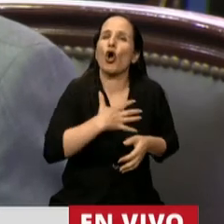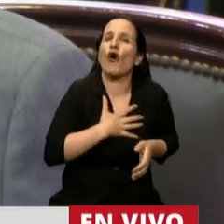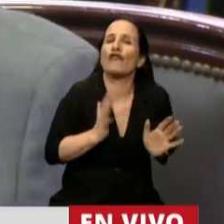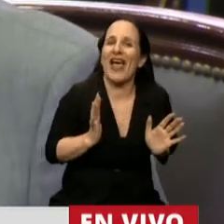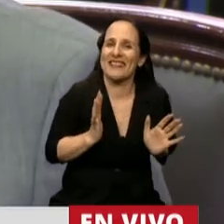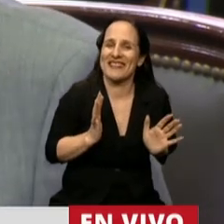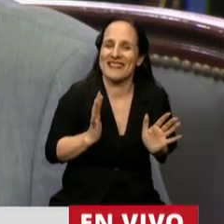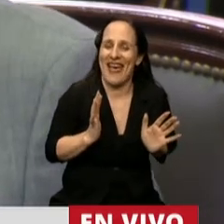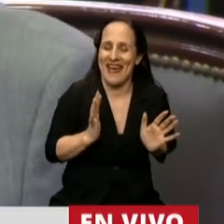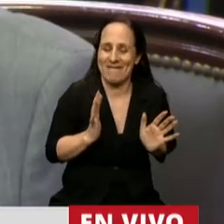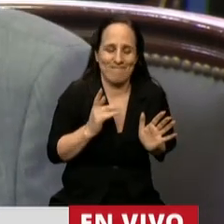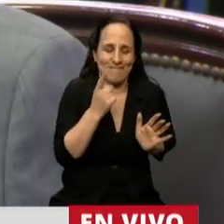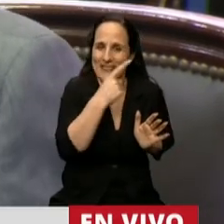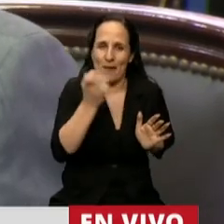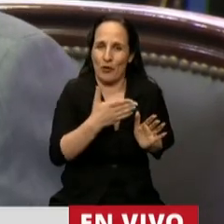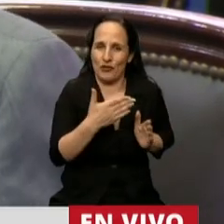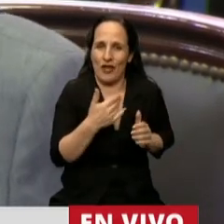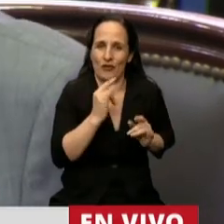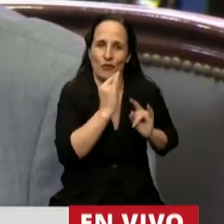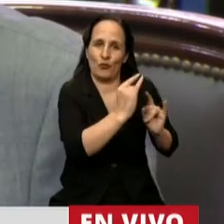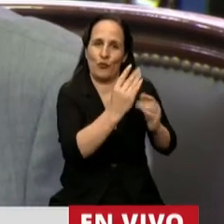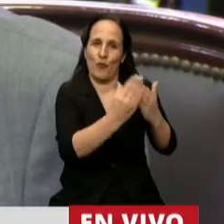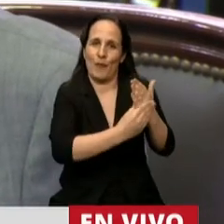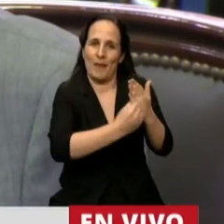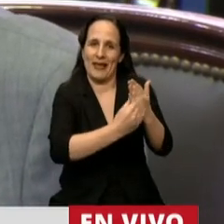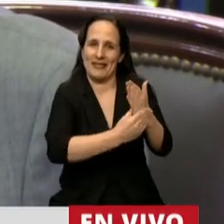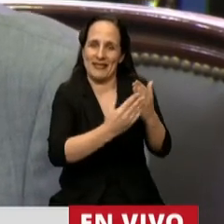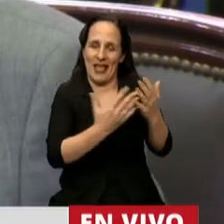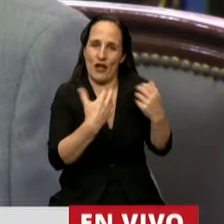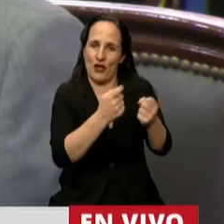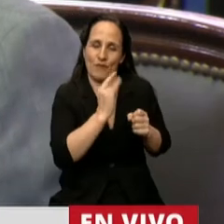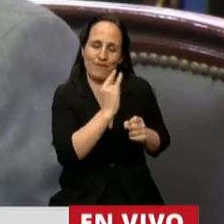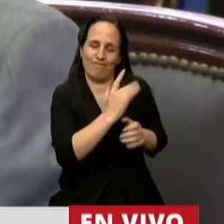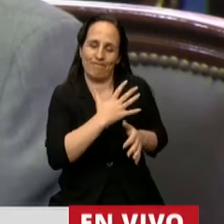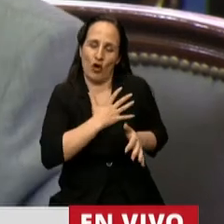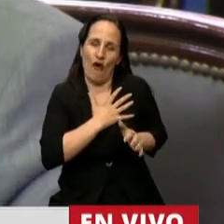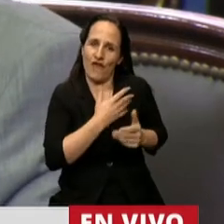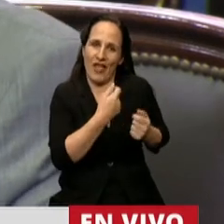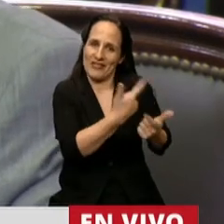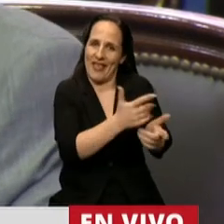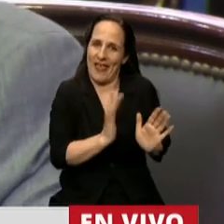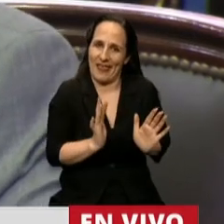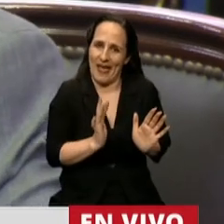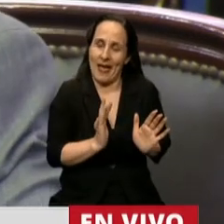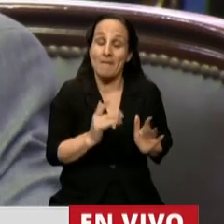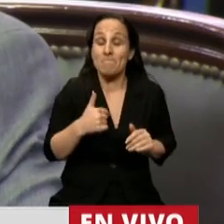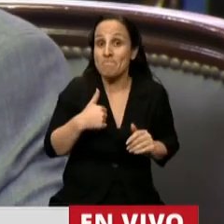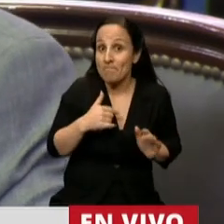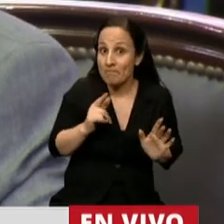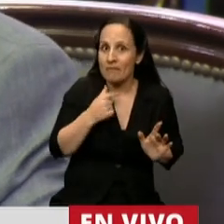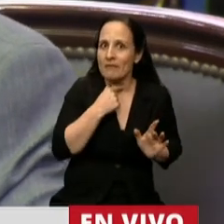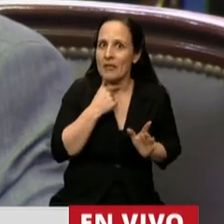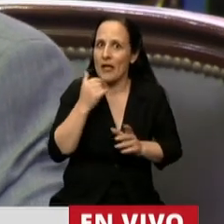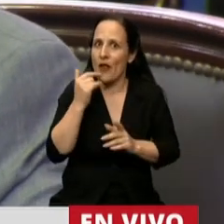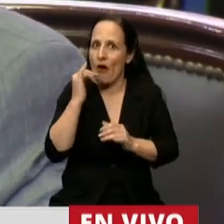confianza absoluta al Ministerio, en este caso, para que de alguna manera, y quiero recordar que estamos hablando de la